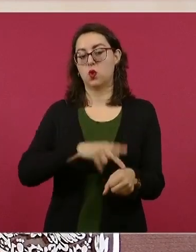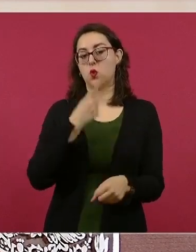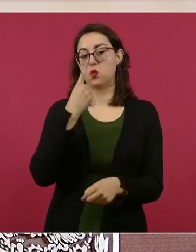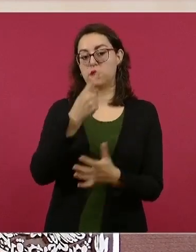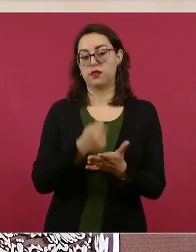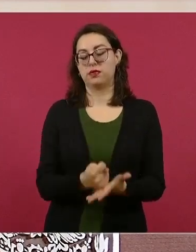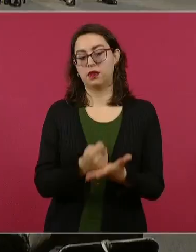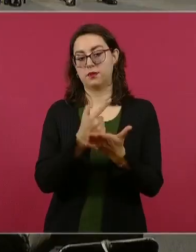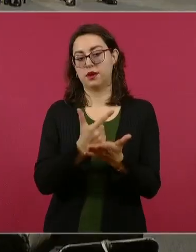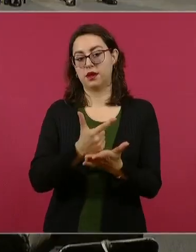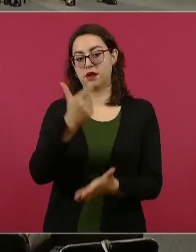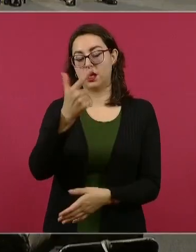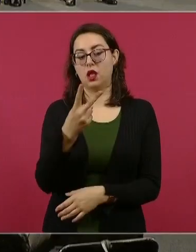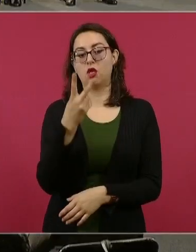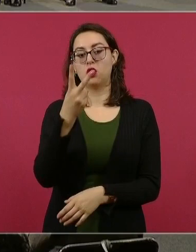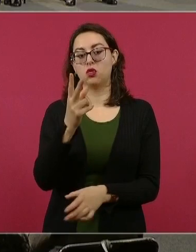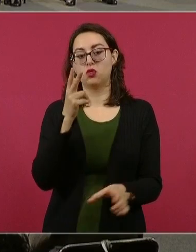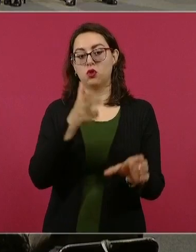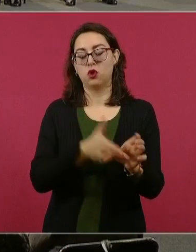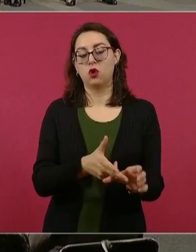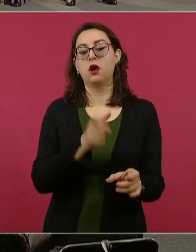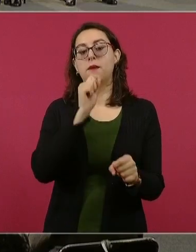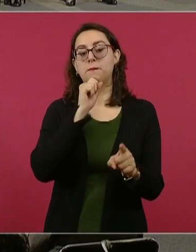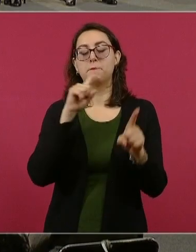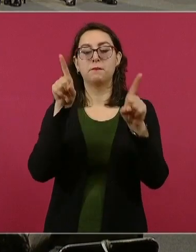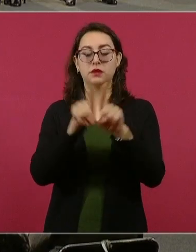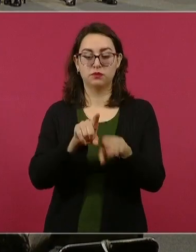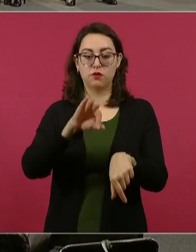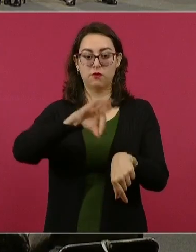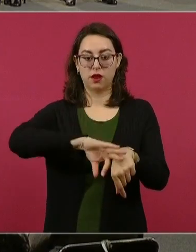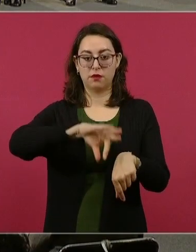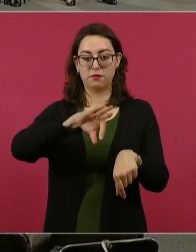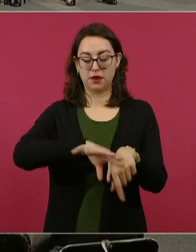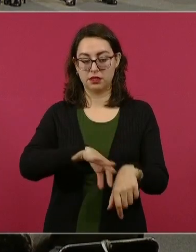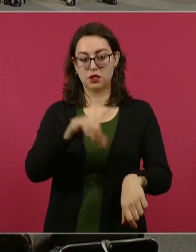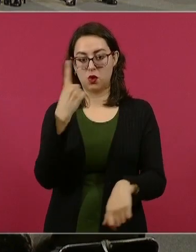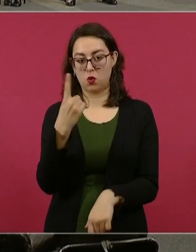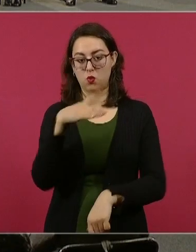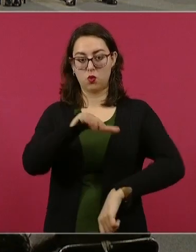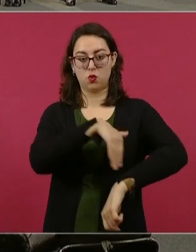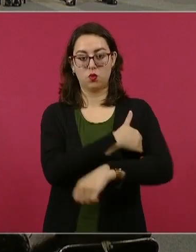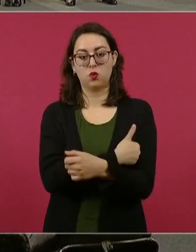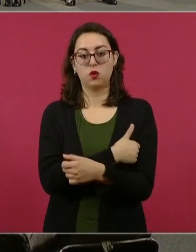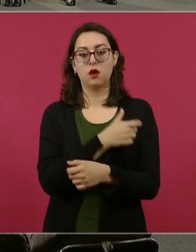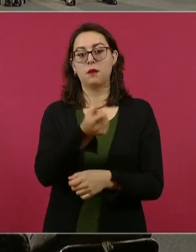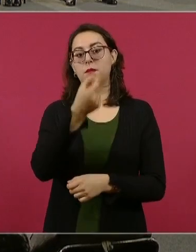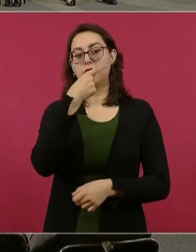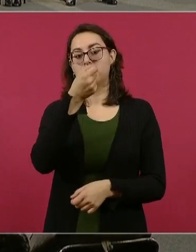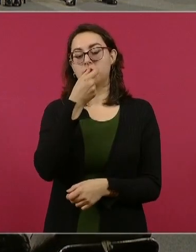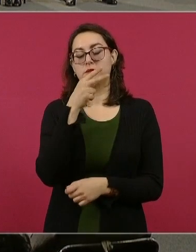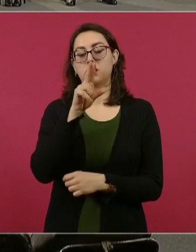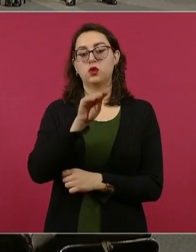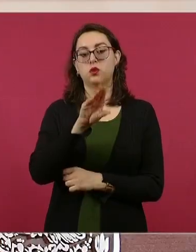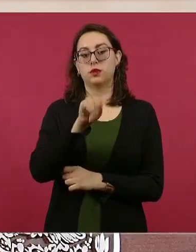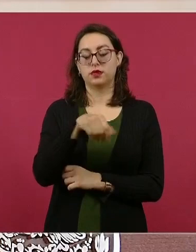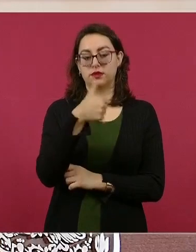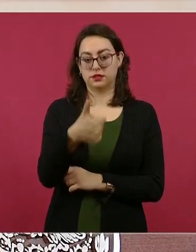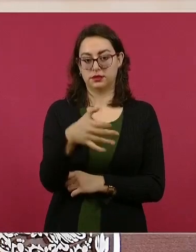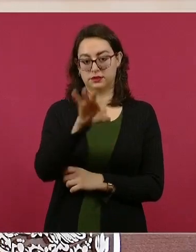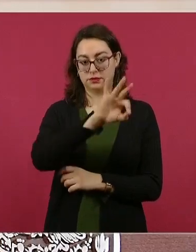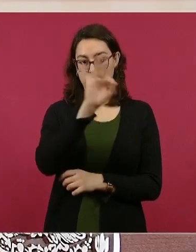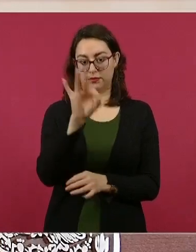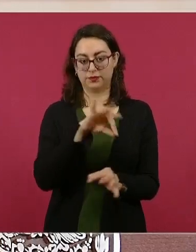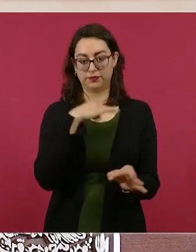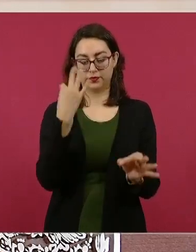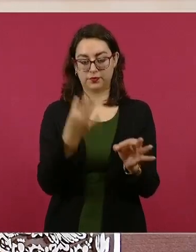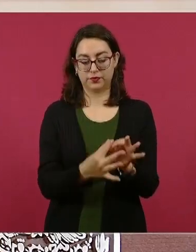2 residencias médicas y un área de farmacia, así como un almacén. El abasto reporta el 96%. En Michoacán se han